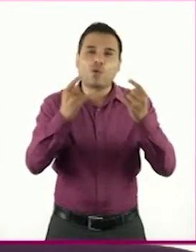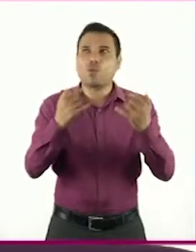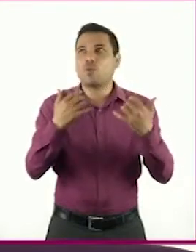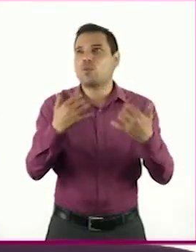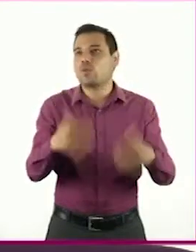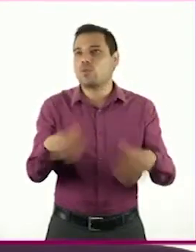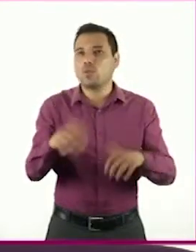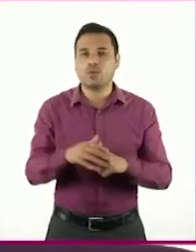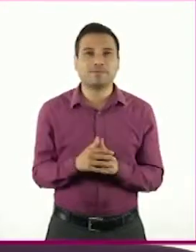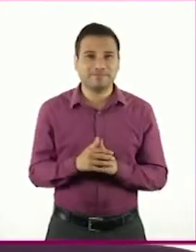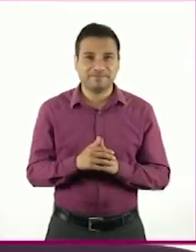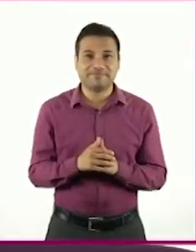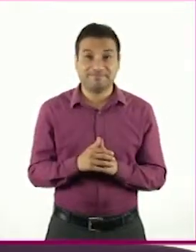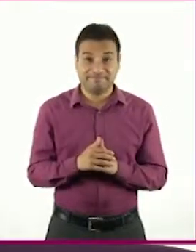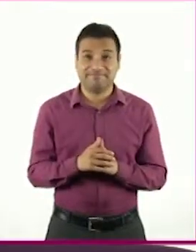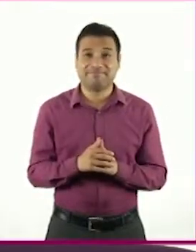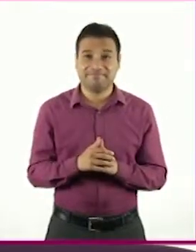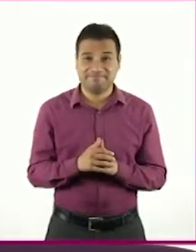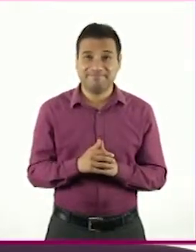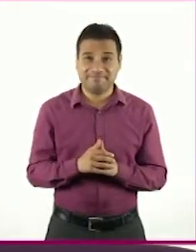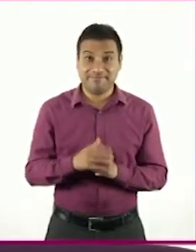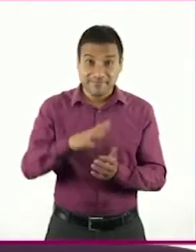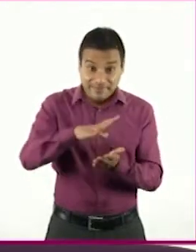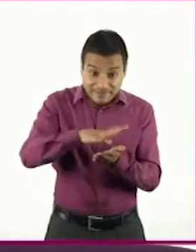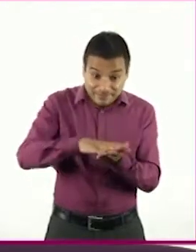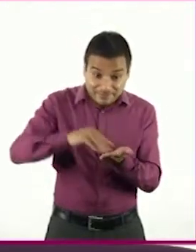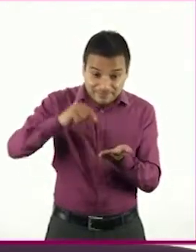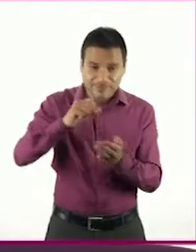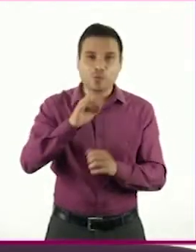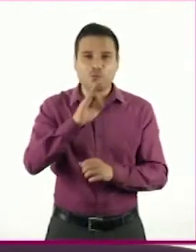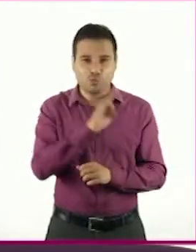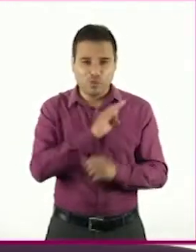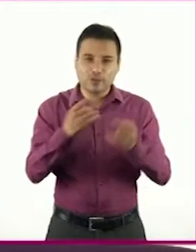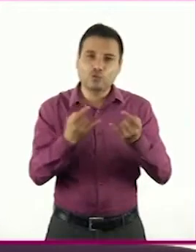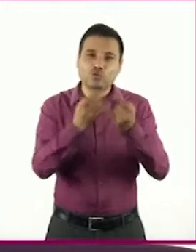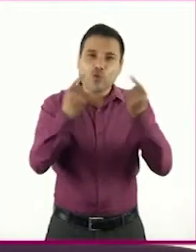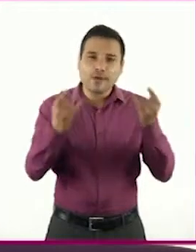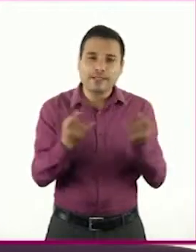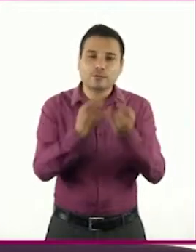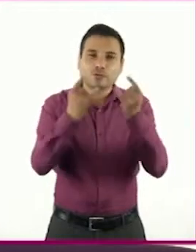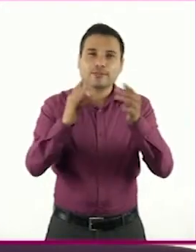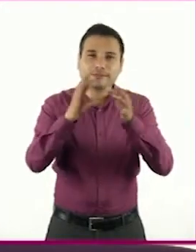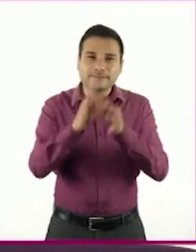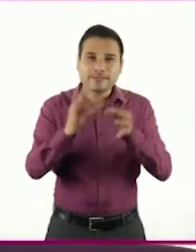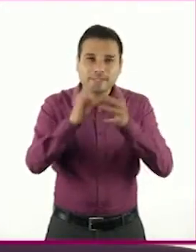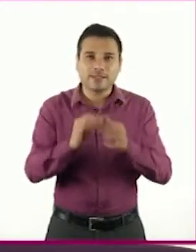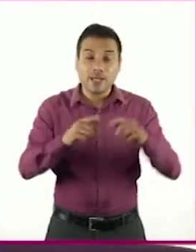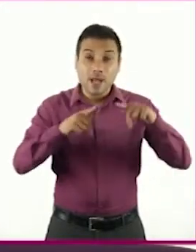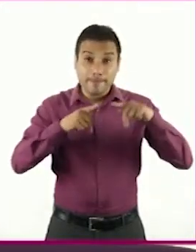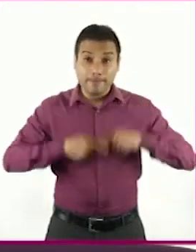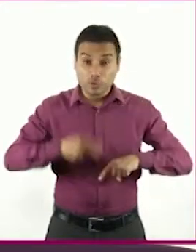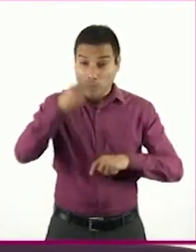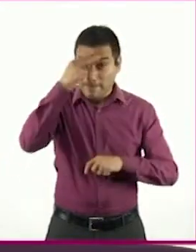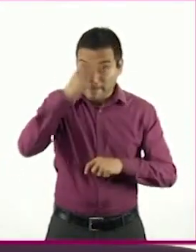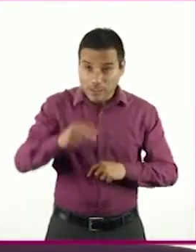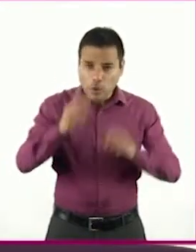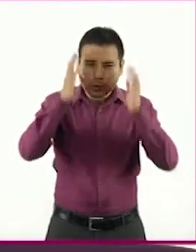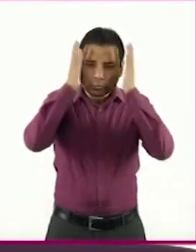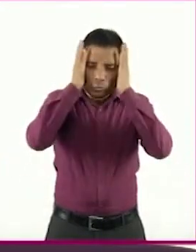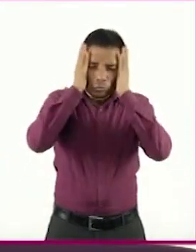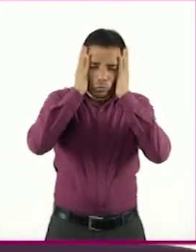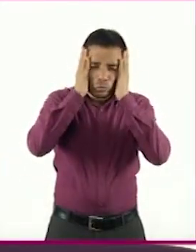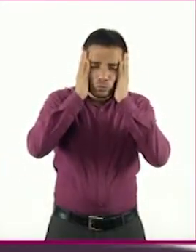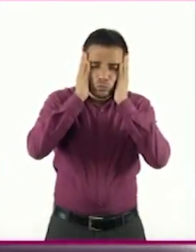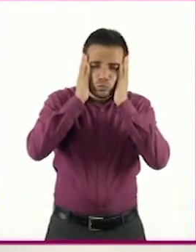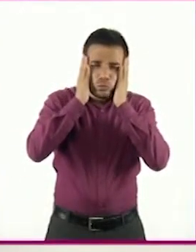cuánta mentira con su mirar nos desataran. Has visto sufrir al mexicano, cambiar su sudor por tus aguas mano a